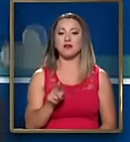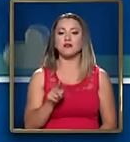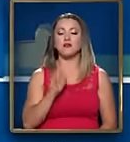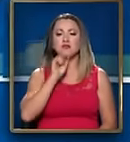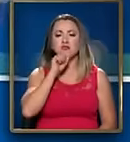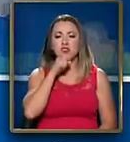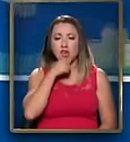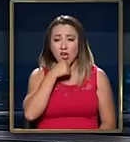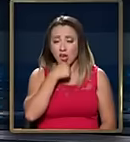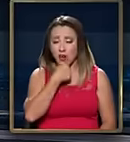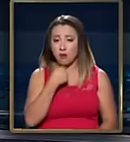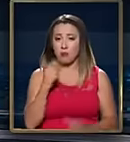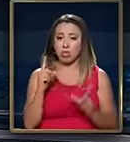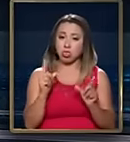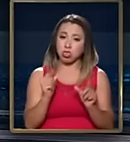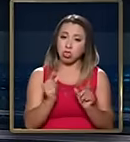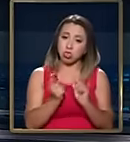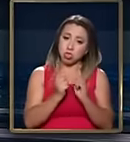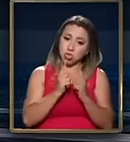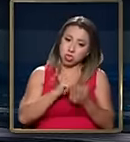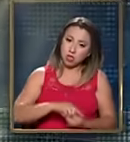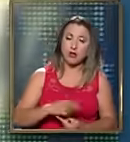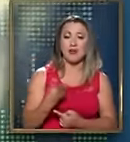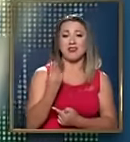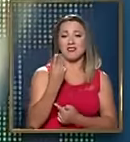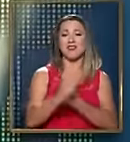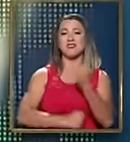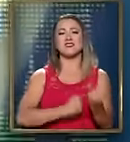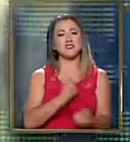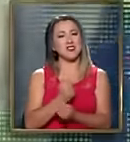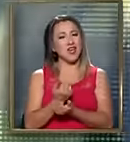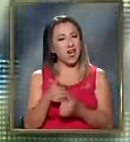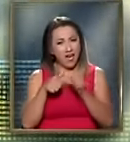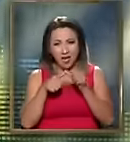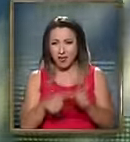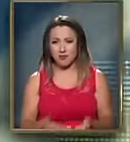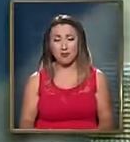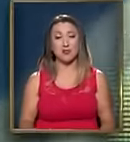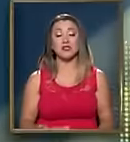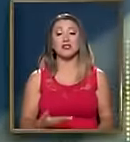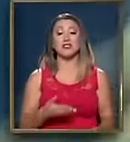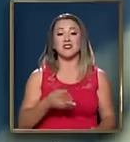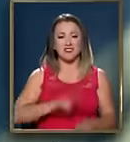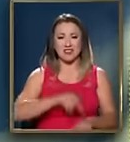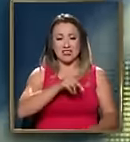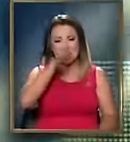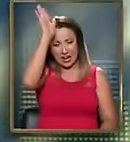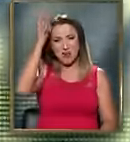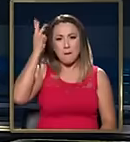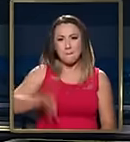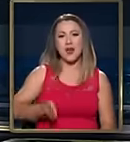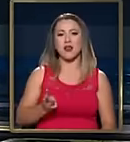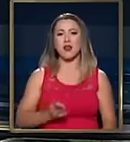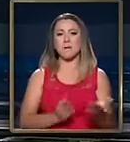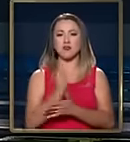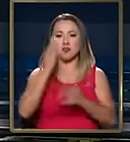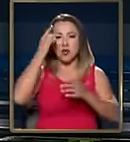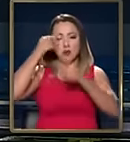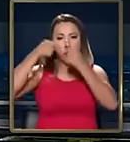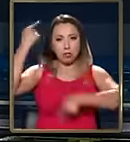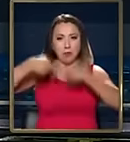viejo. Ya iba a los 13 años. 13 años. No me van a creer que a este gallo de mierda le entró el mal de Alzheimer,